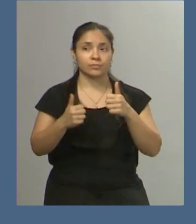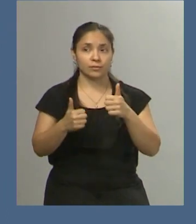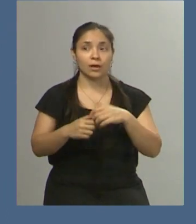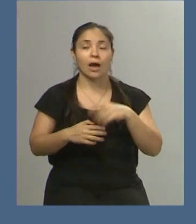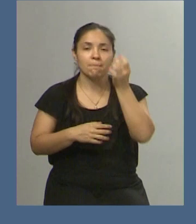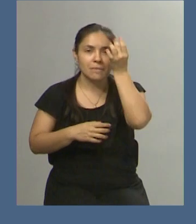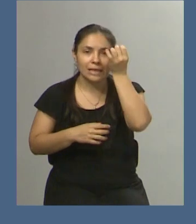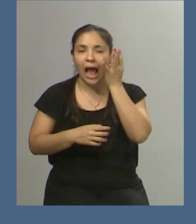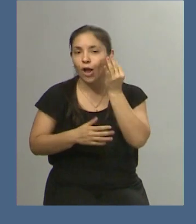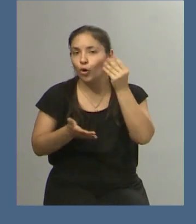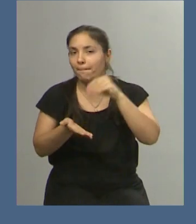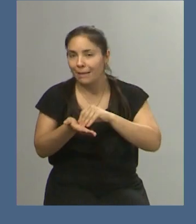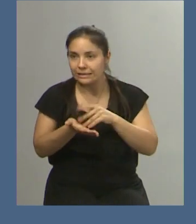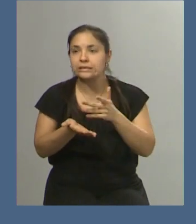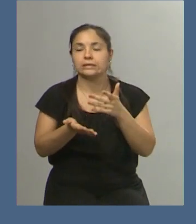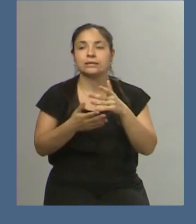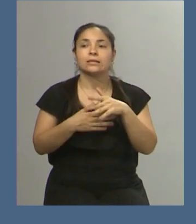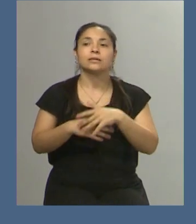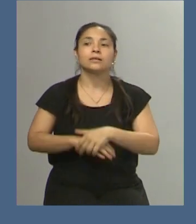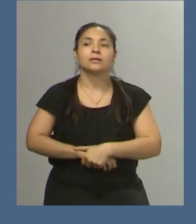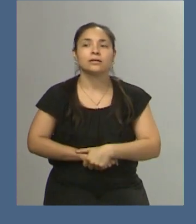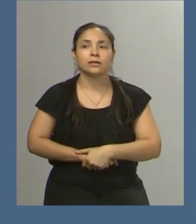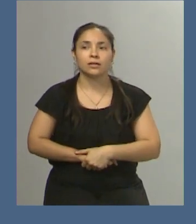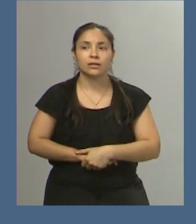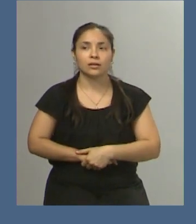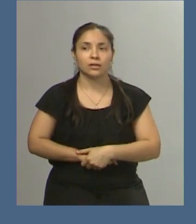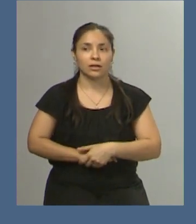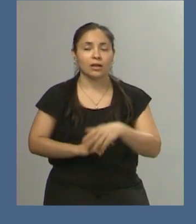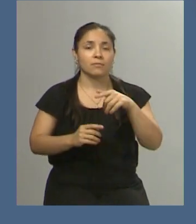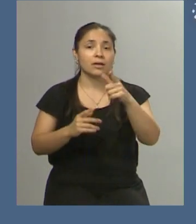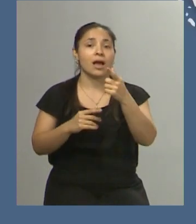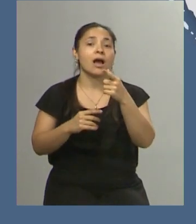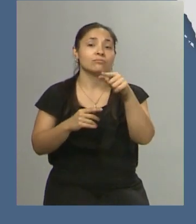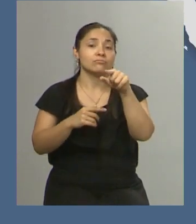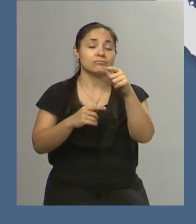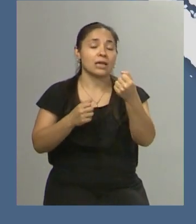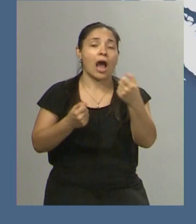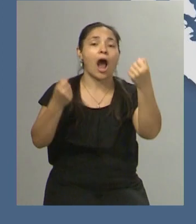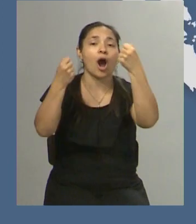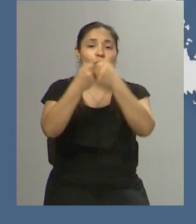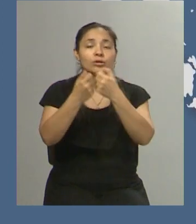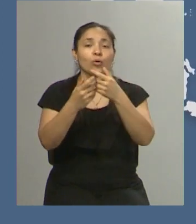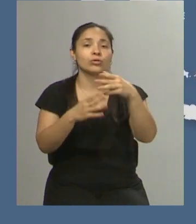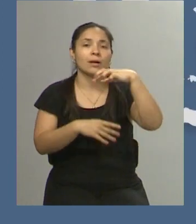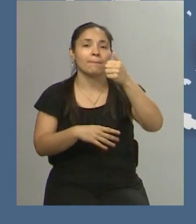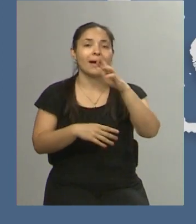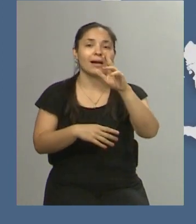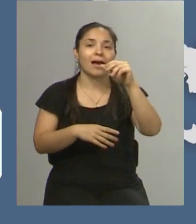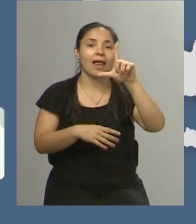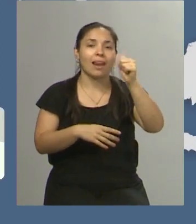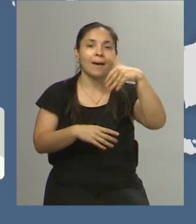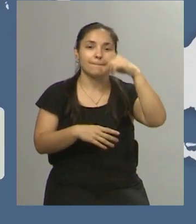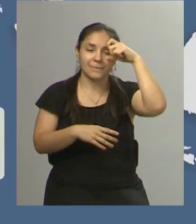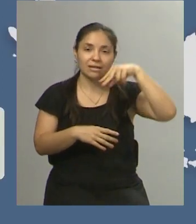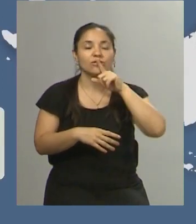pero agregando, entrará en vigencia tan pronto fue aprobado por el Parlamento. Por lo tanto, no necesariamente cuando está